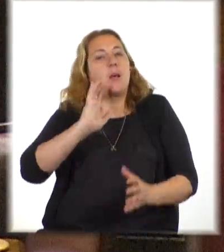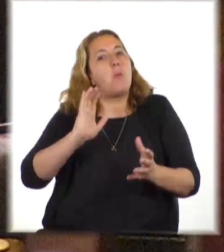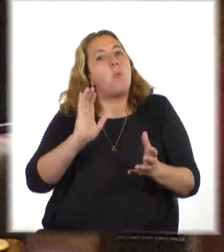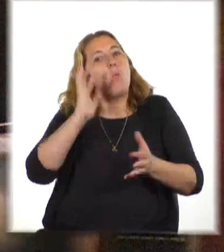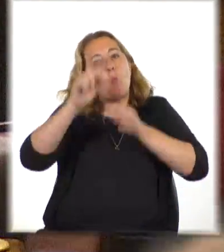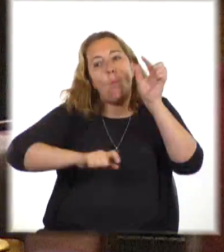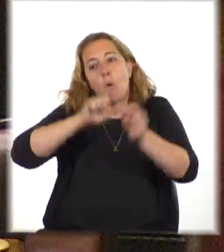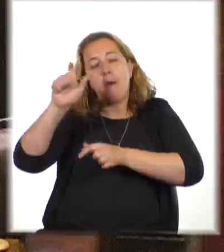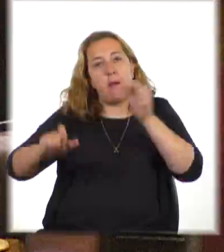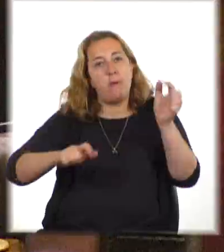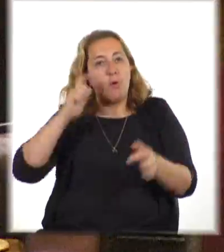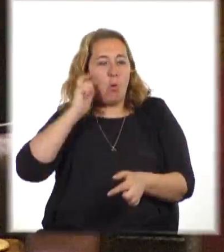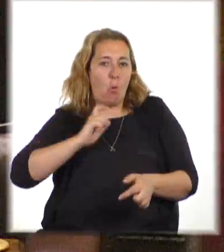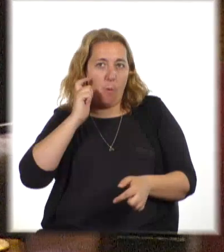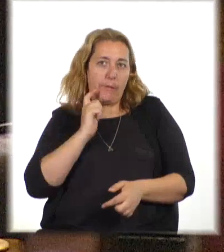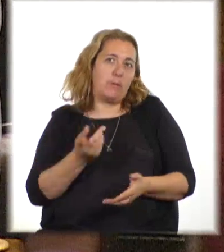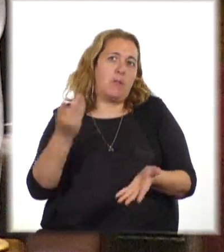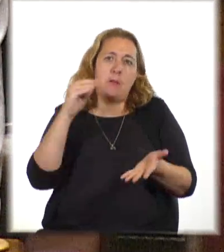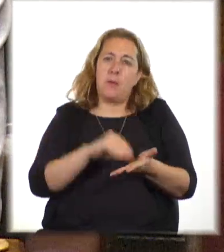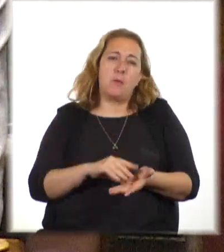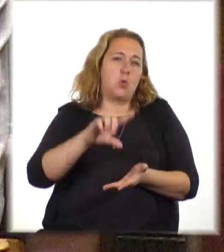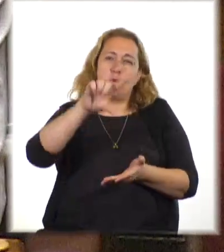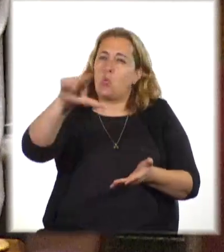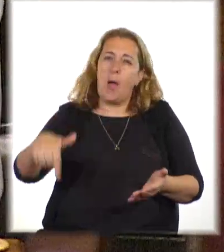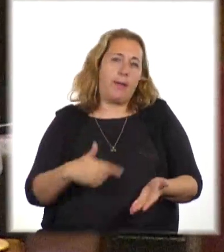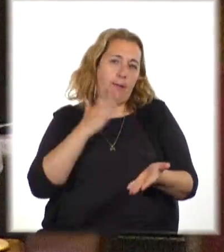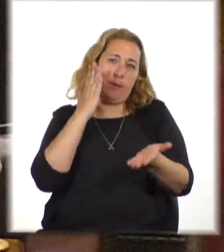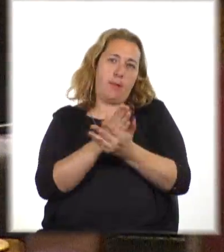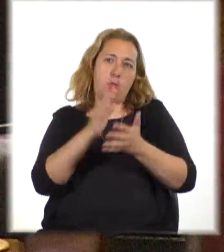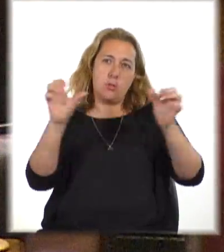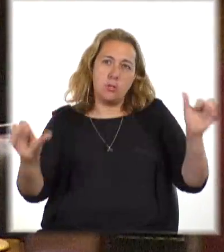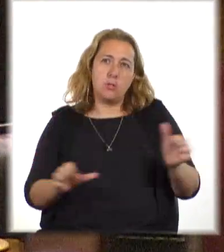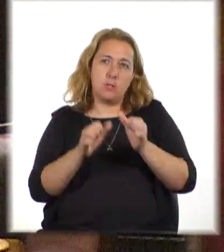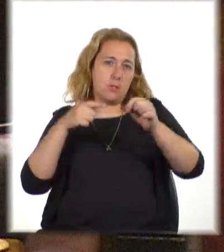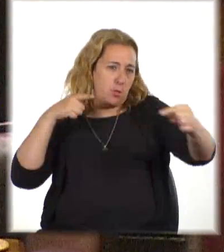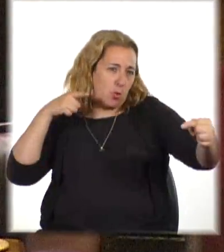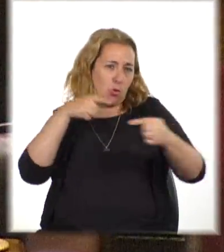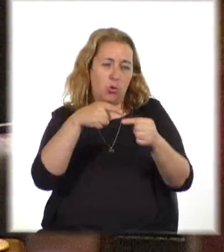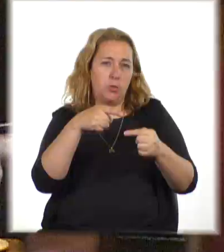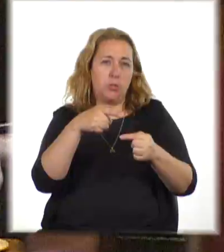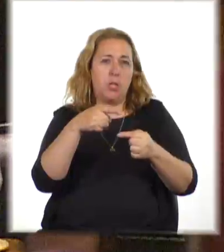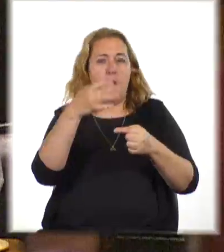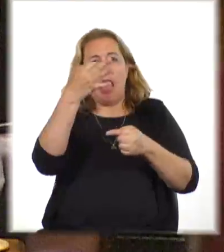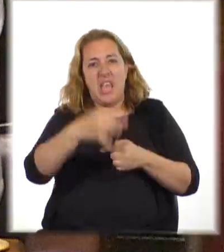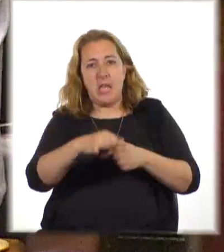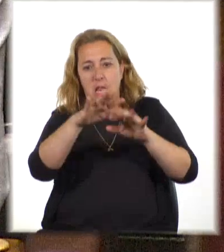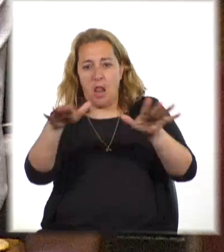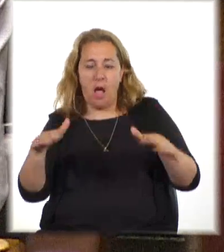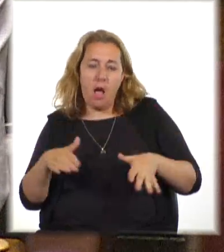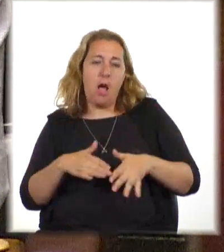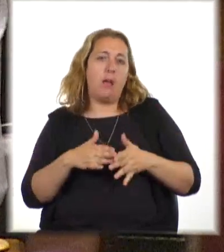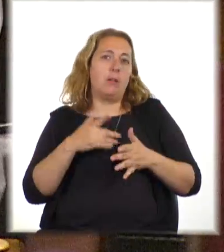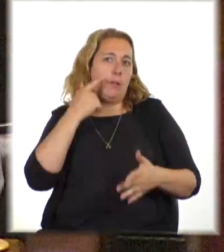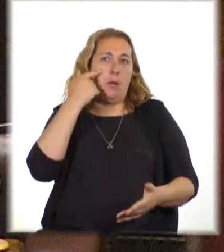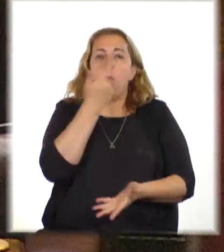tienen derecho a hacerlo aplicar un terrorismo de estado contra una isla que quiere y ha demostrado en primer lugar que no